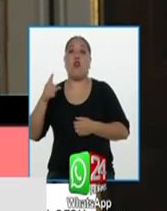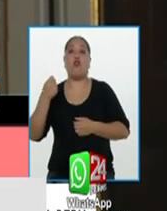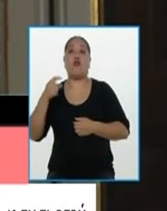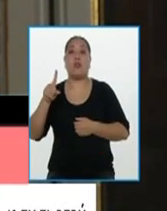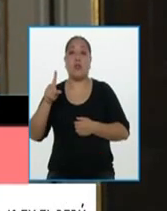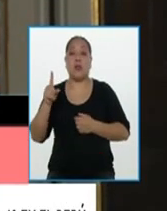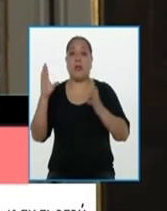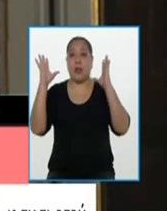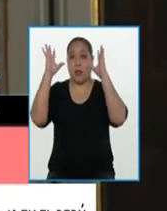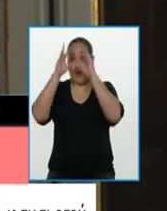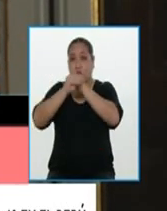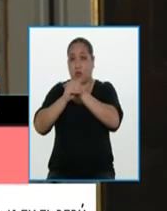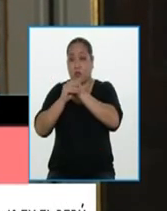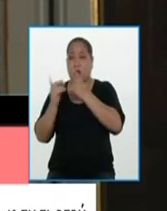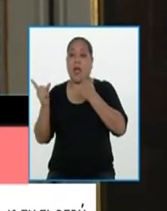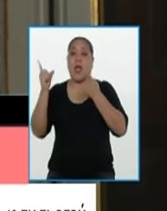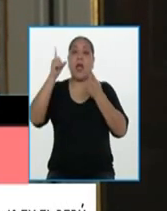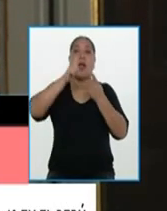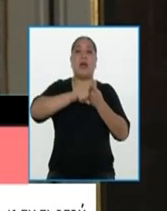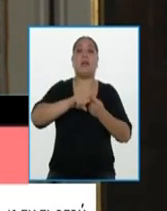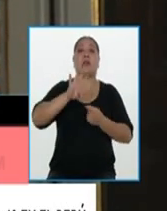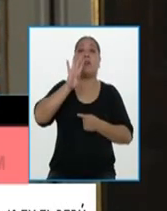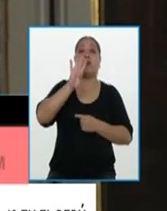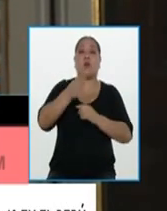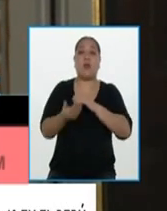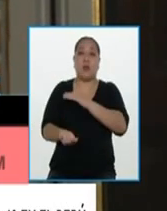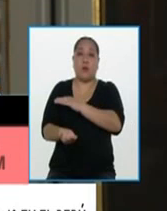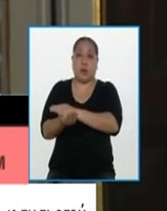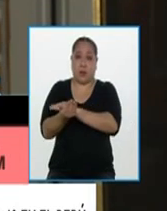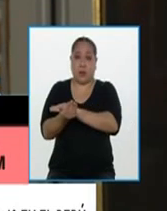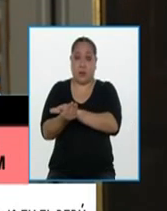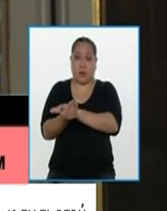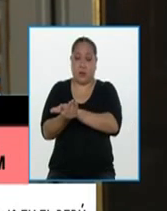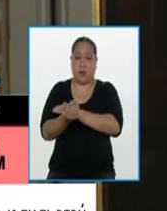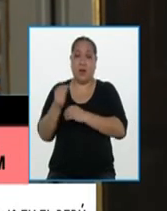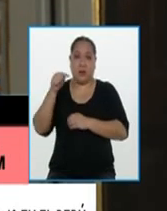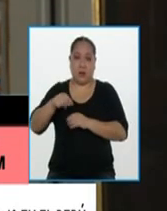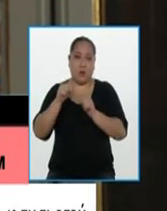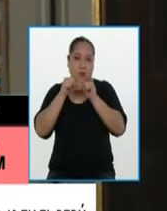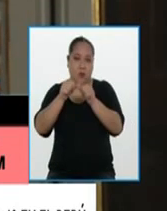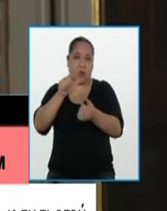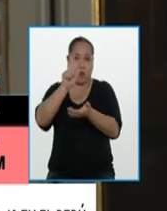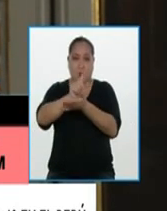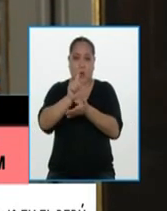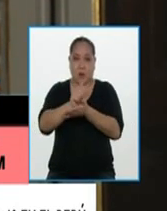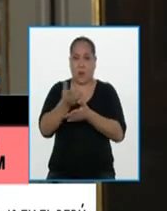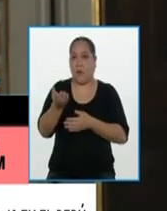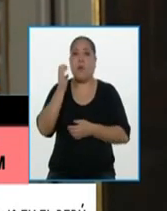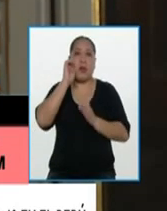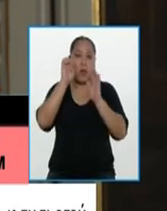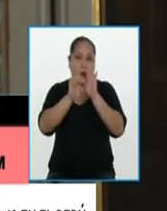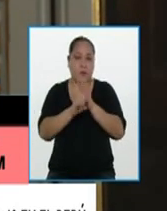noche a las 4 de la mañana, que es lo que actualmente está vigente en Lima.